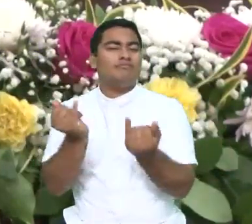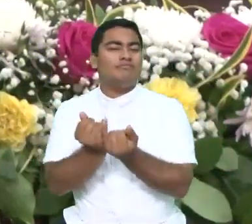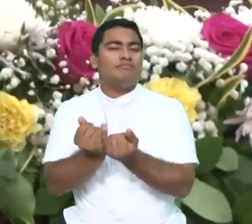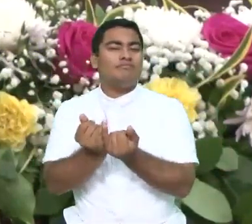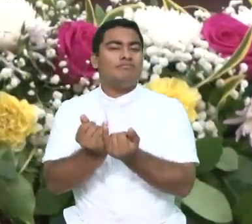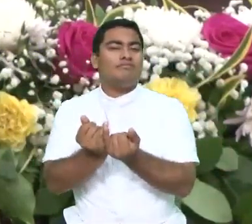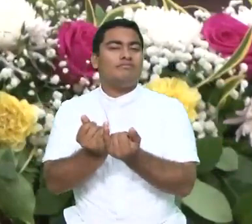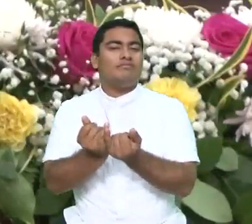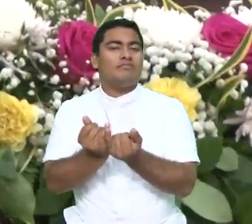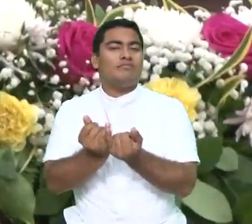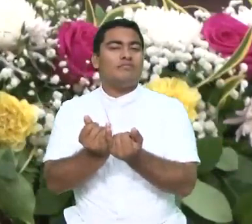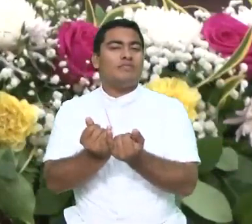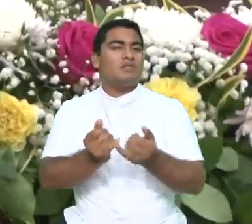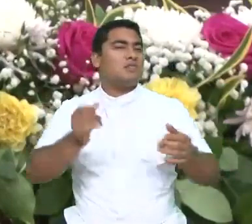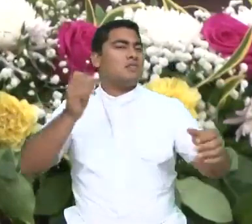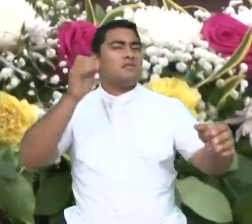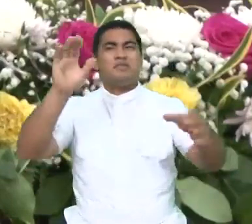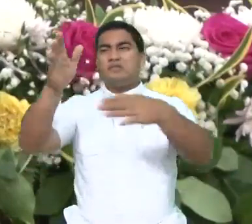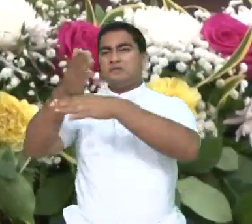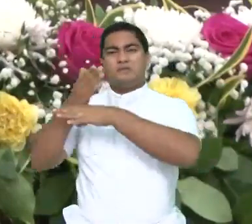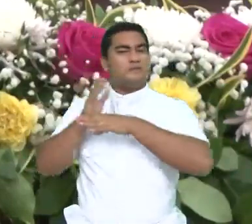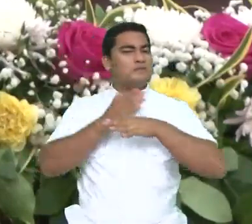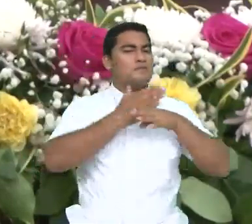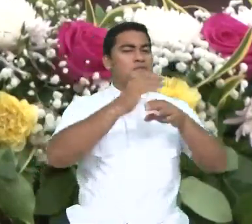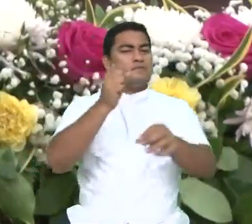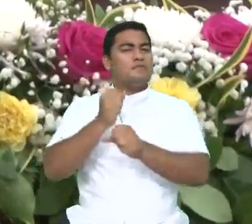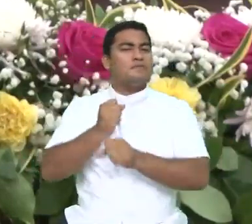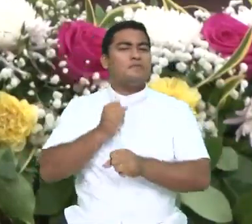en los diferentes poderes del Estado.